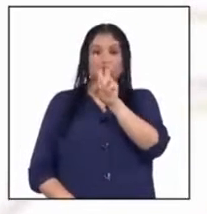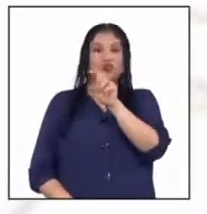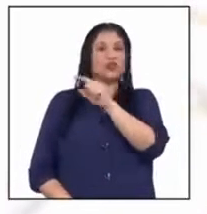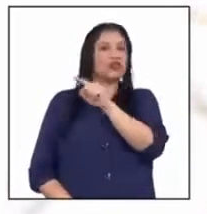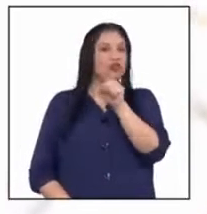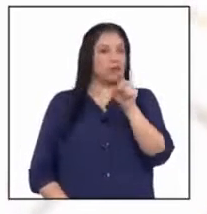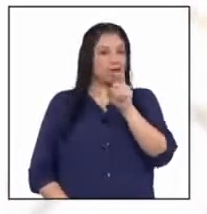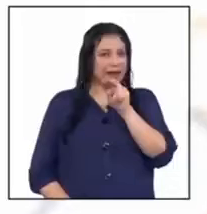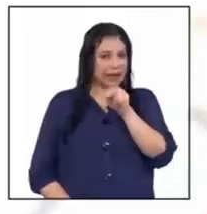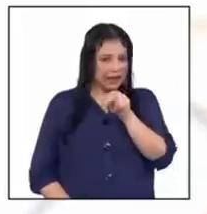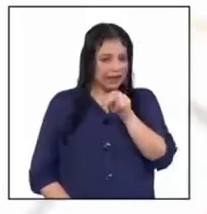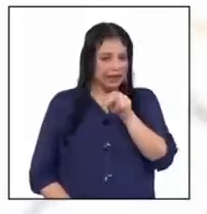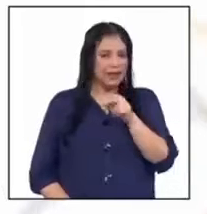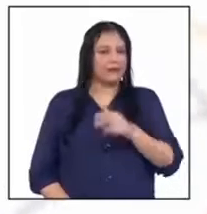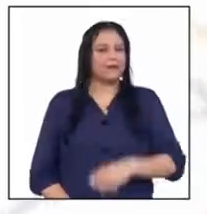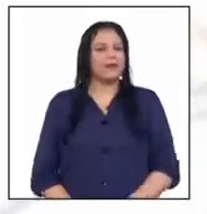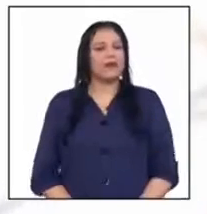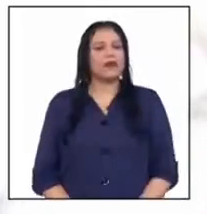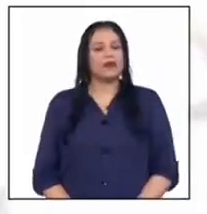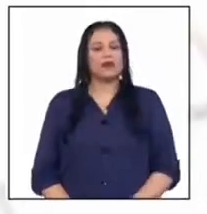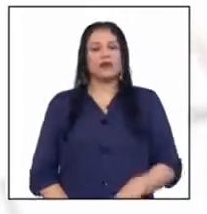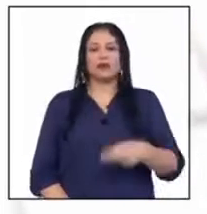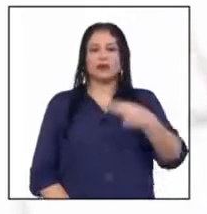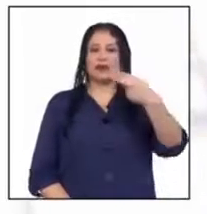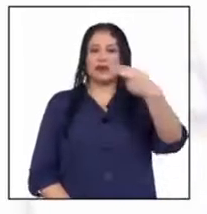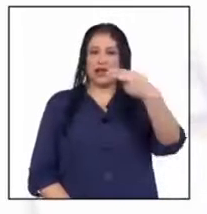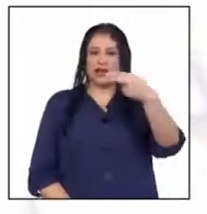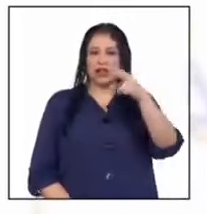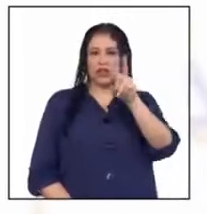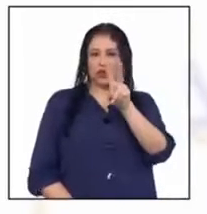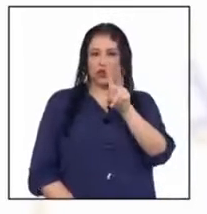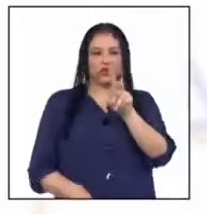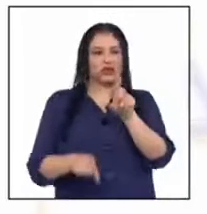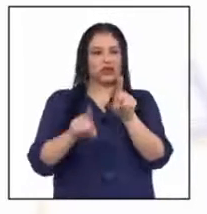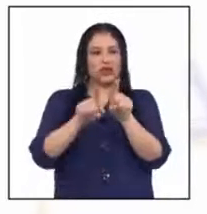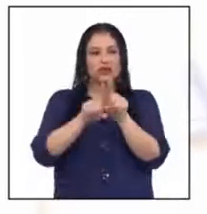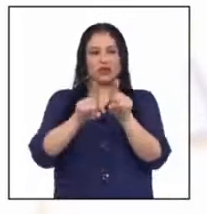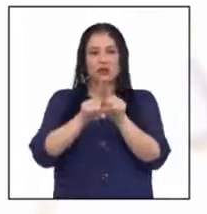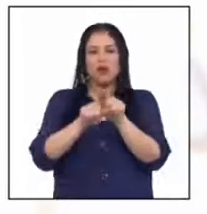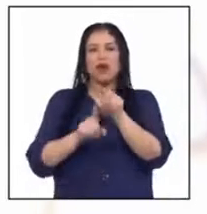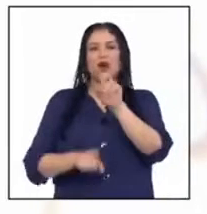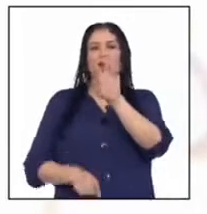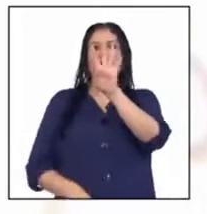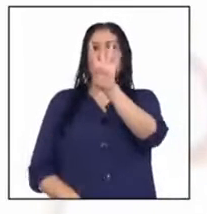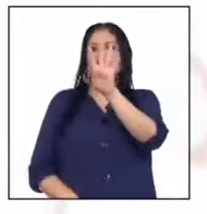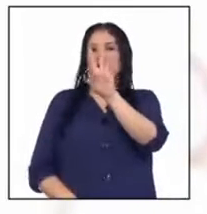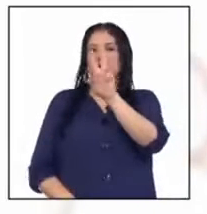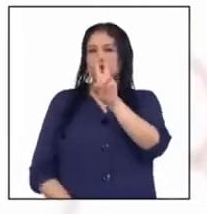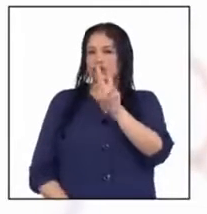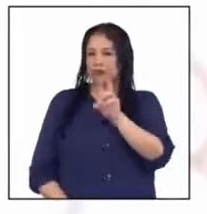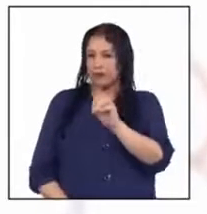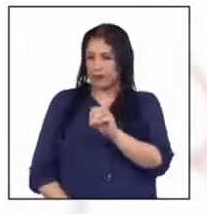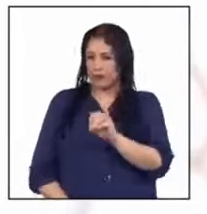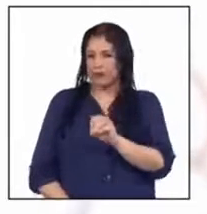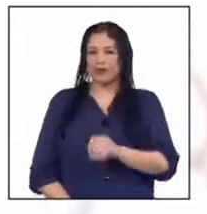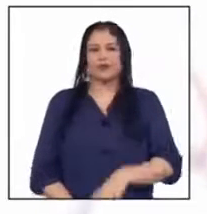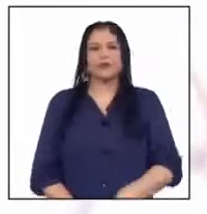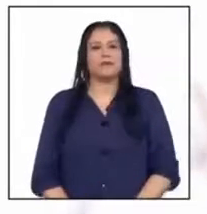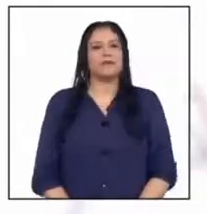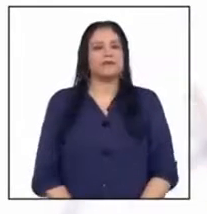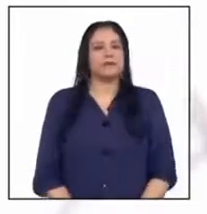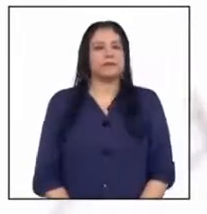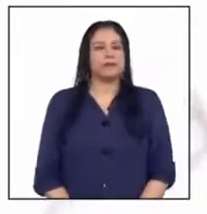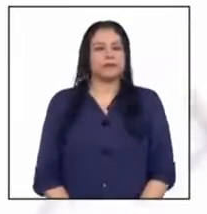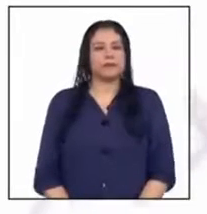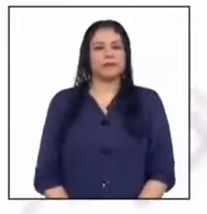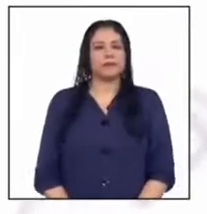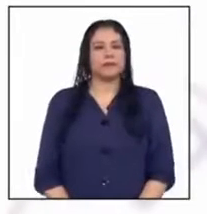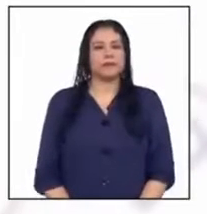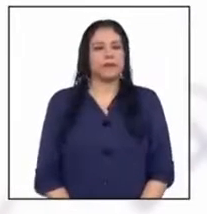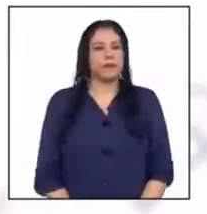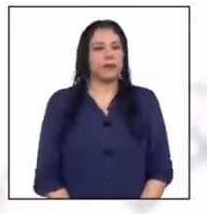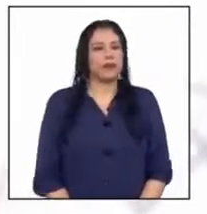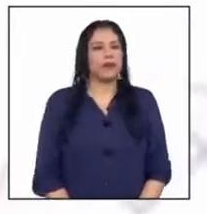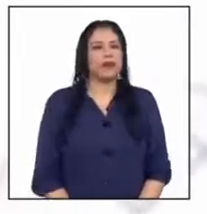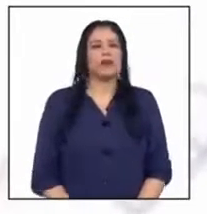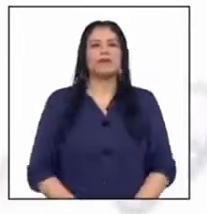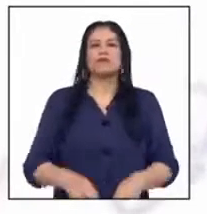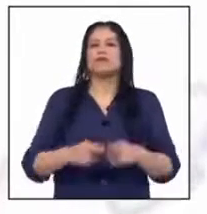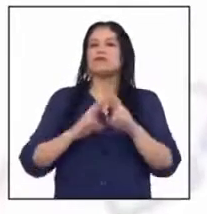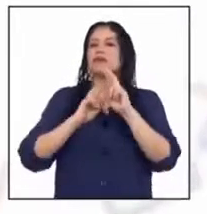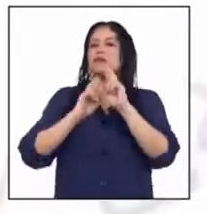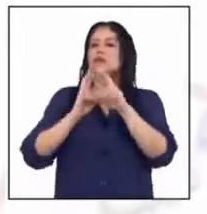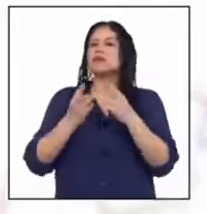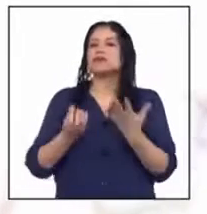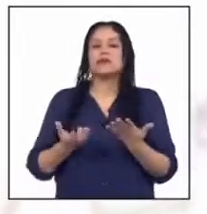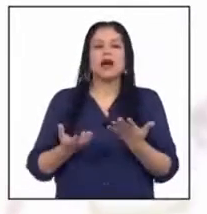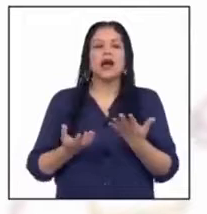n. Entonces, H sub 2 es igual a 4 sobre 20. Da como